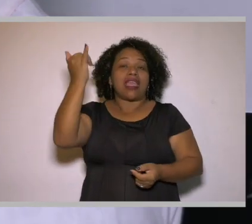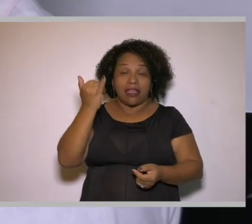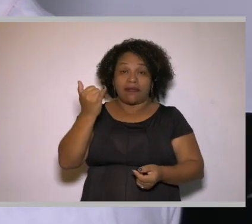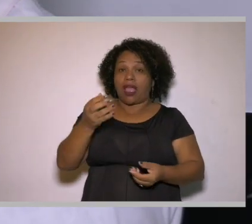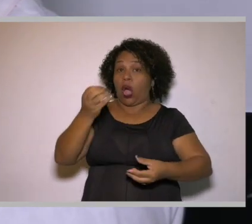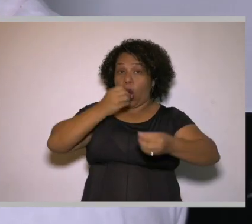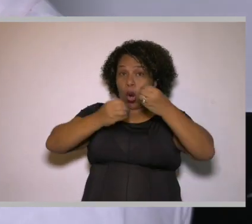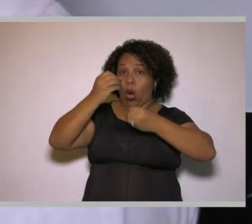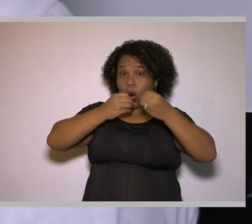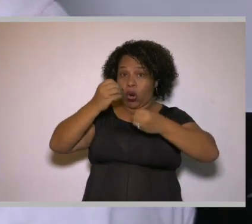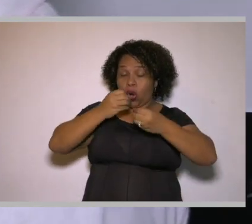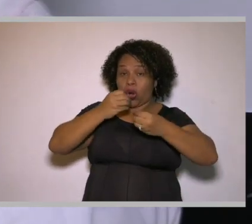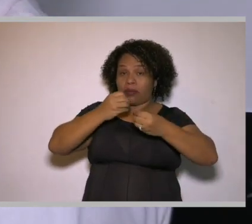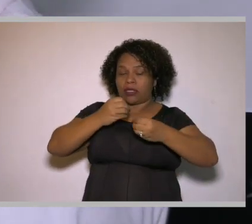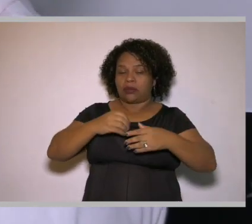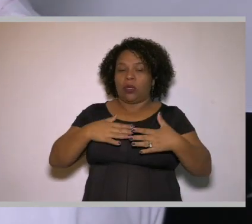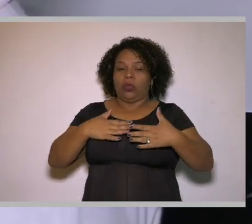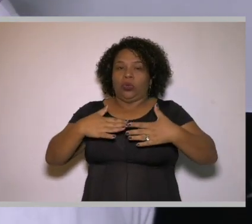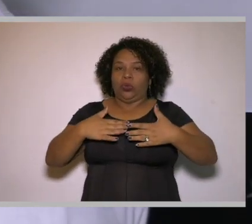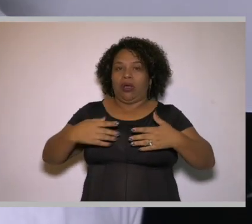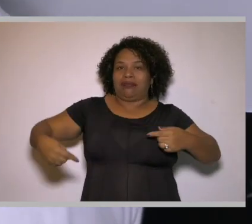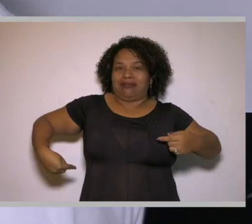en el quirófano. Realmente hacen